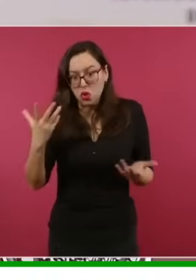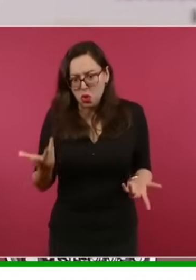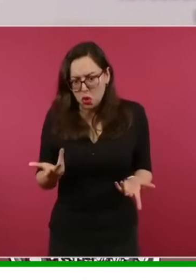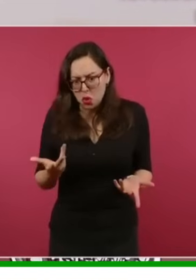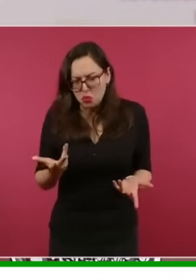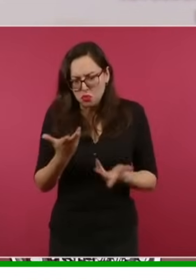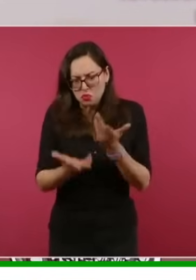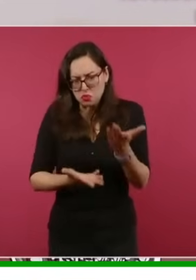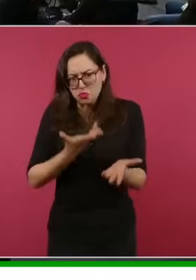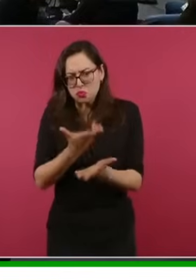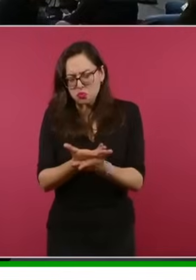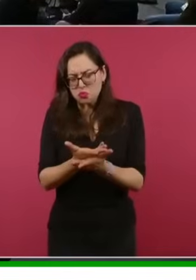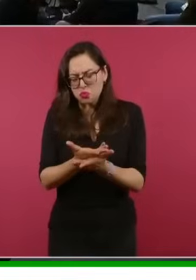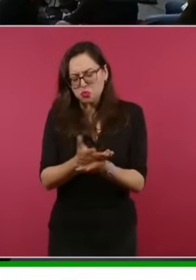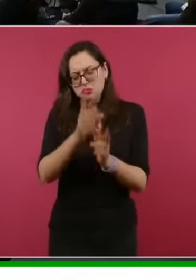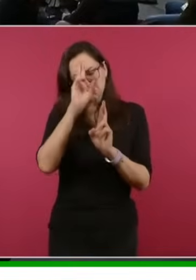tu